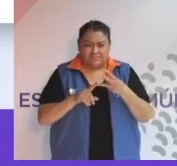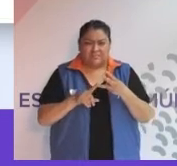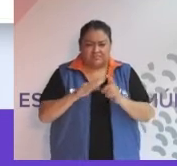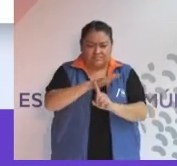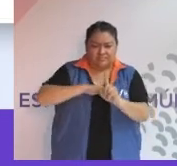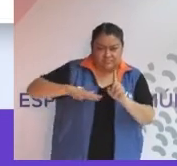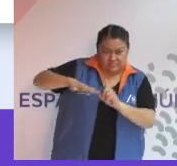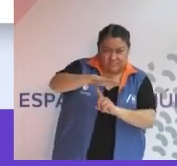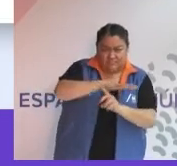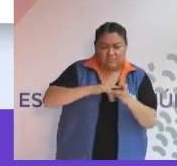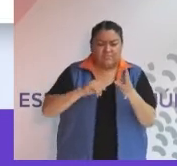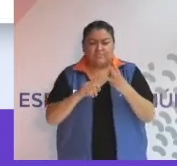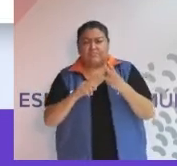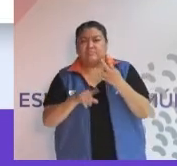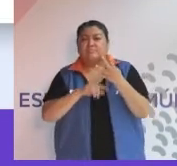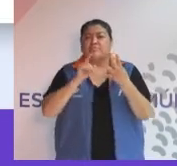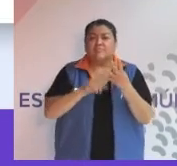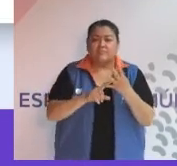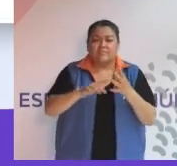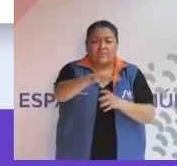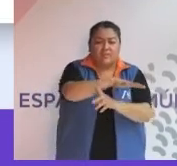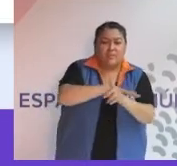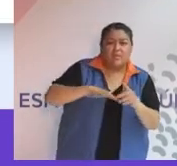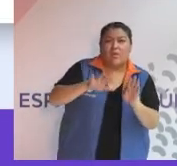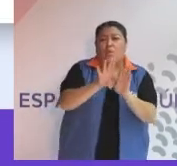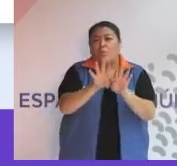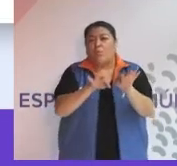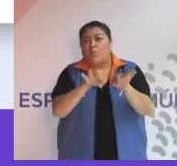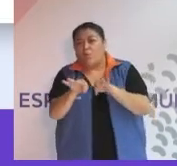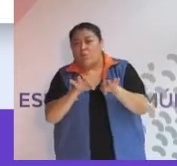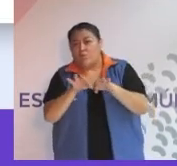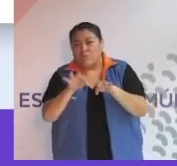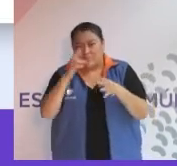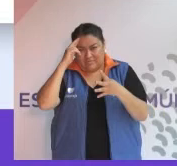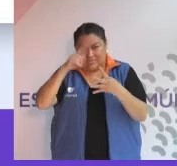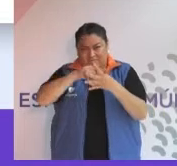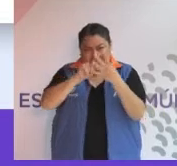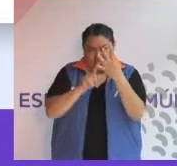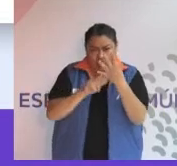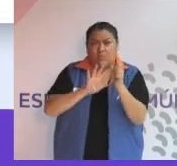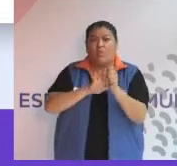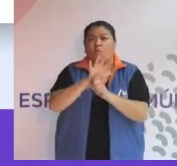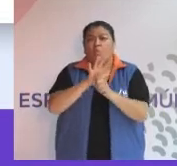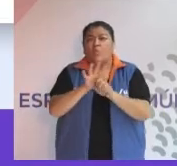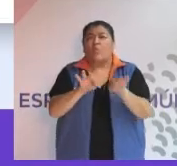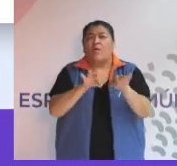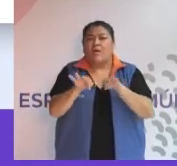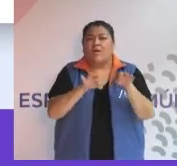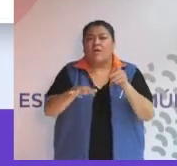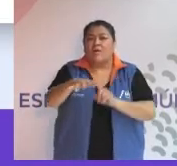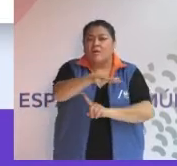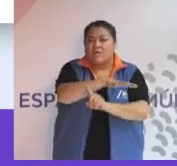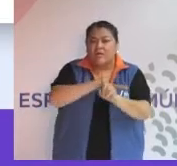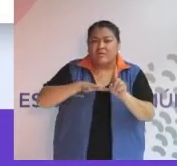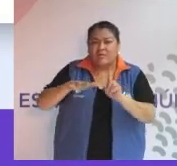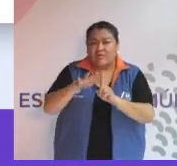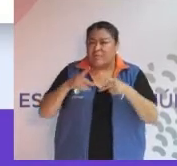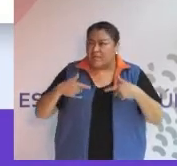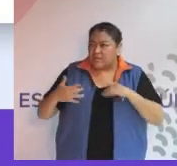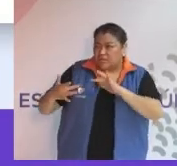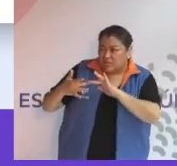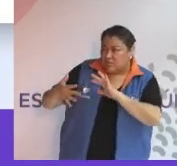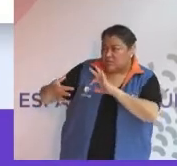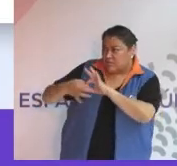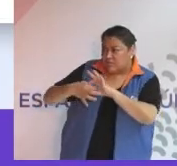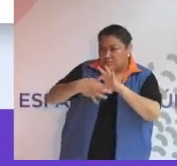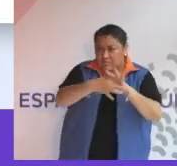entorno, el ambiente alrededor, lo que llaman advocacy, o sea, qué tanto realmente hacemos la famosa palabra incidencia. Yo no sé